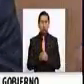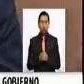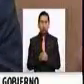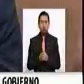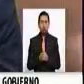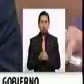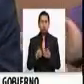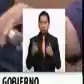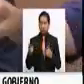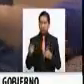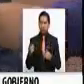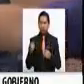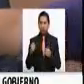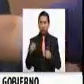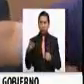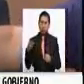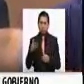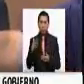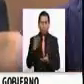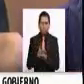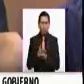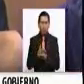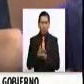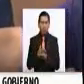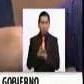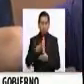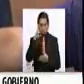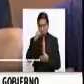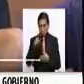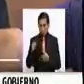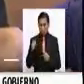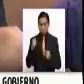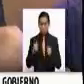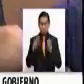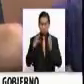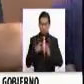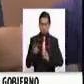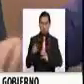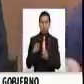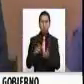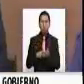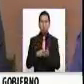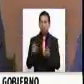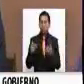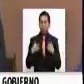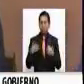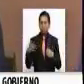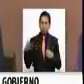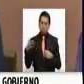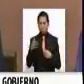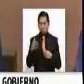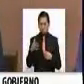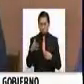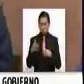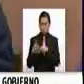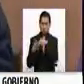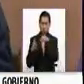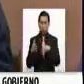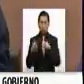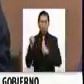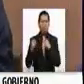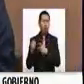se detiene bruscamente y el conductor repentinamente abandona el motorizado